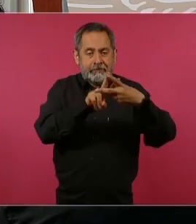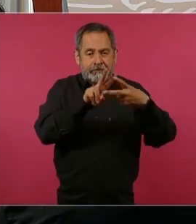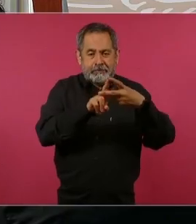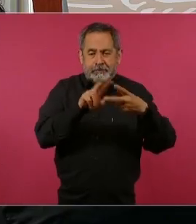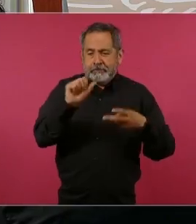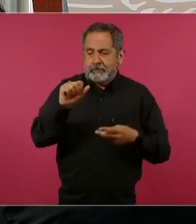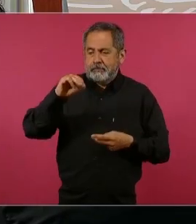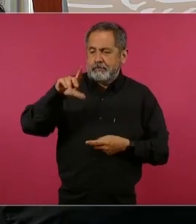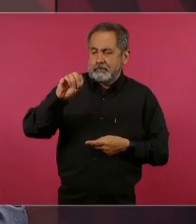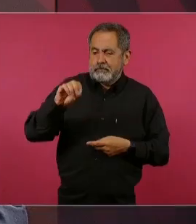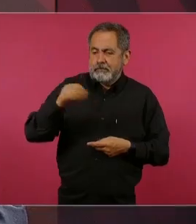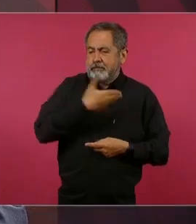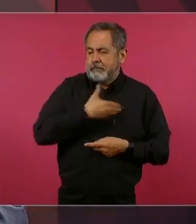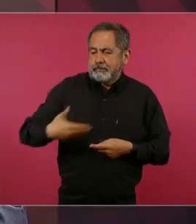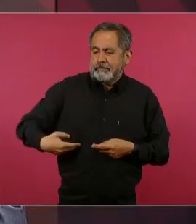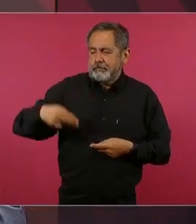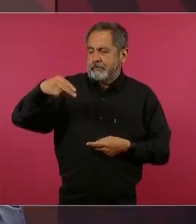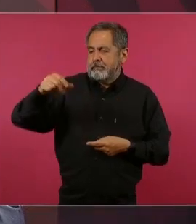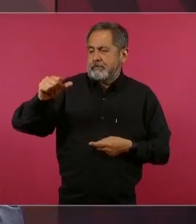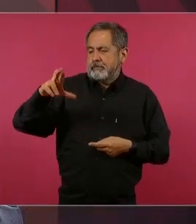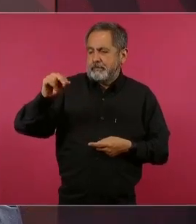AMLO, presidente narco.